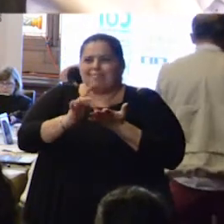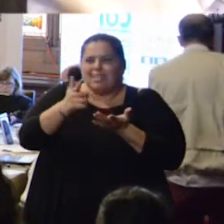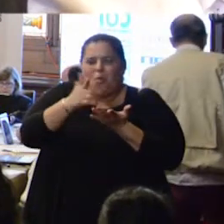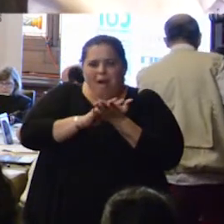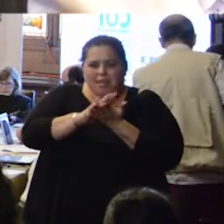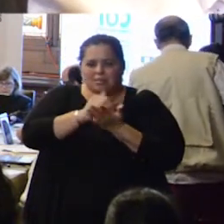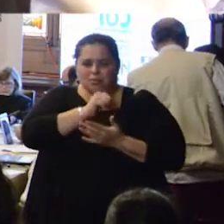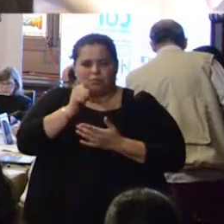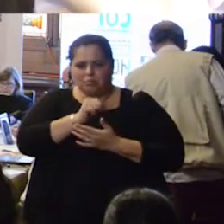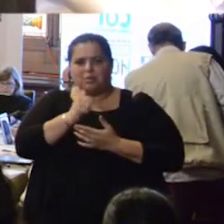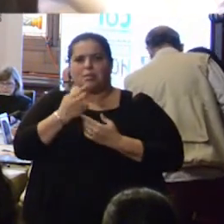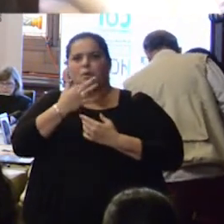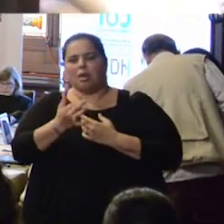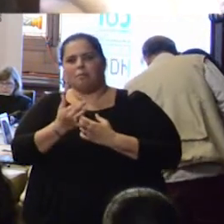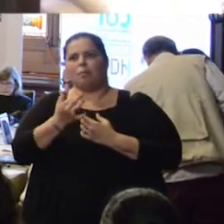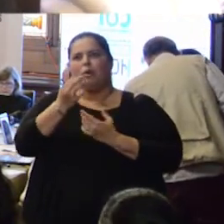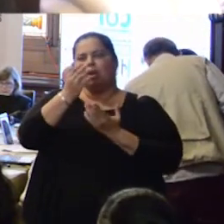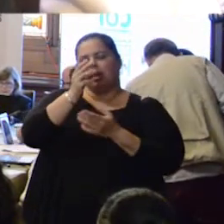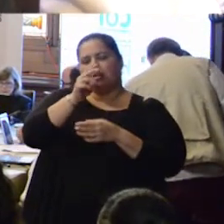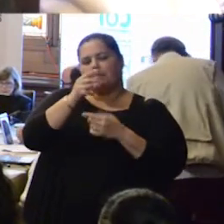de el reemplazo de la